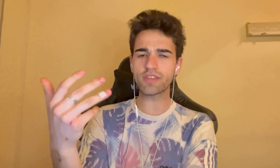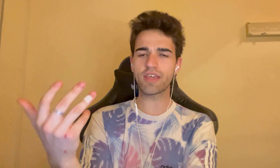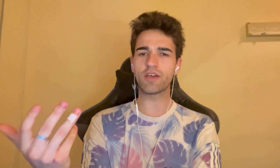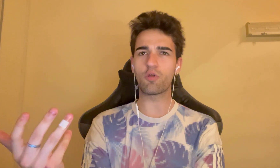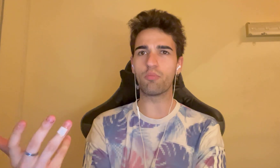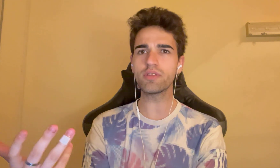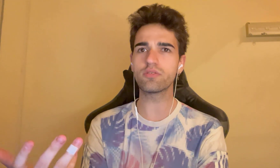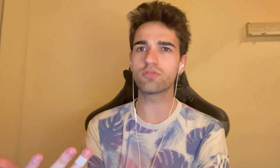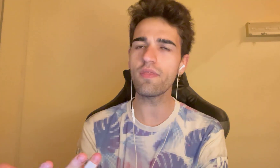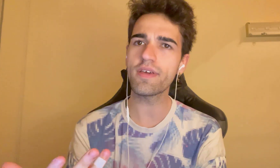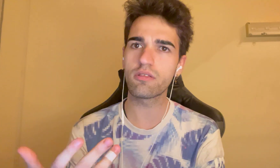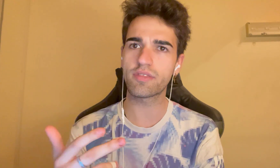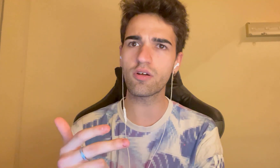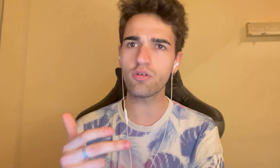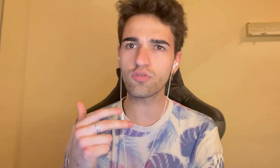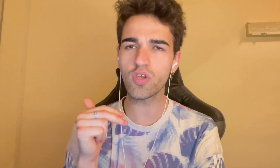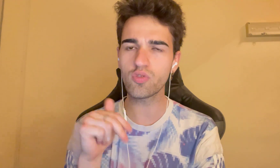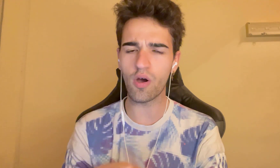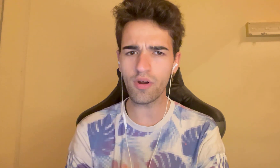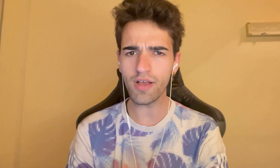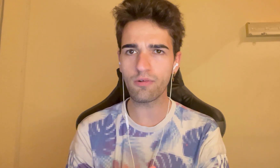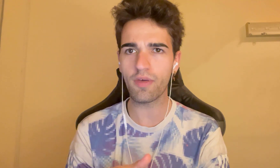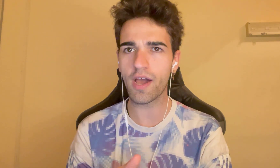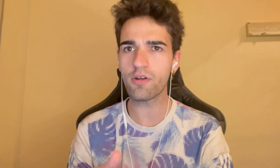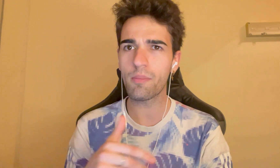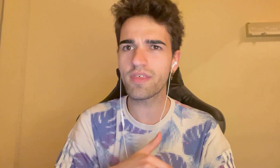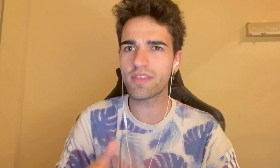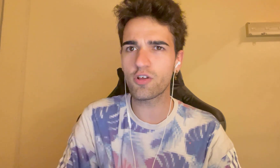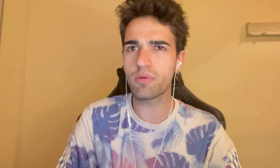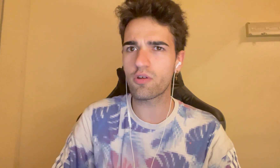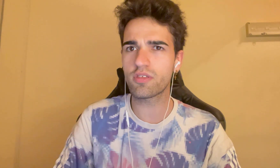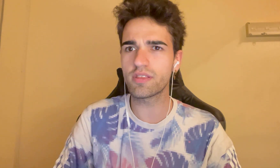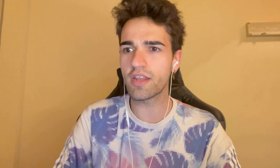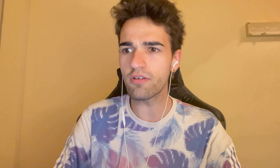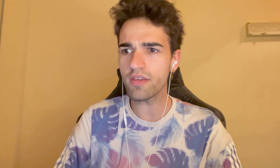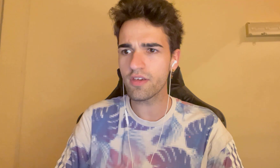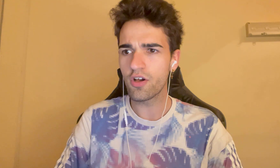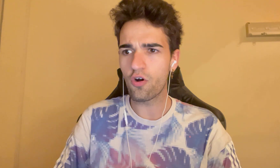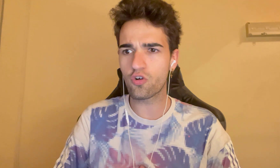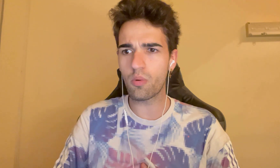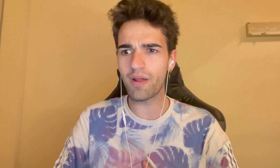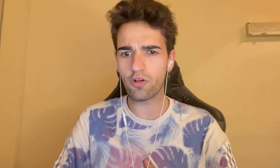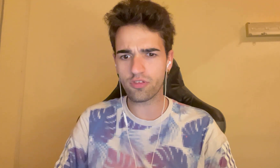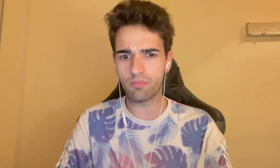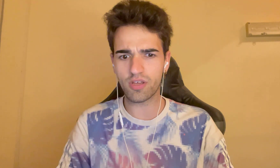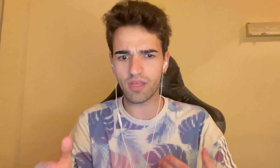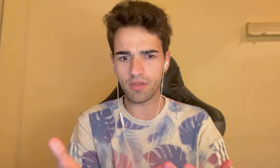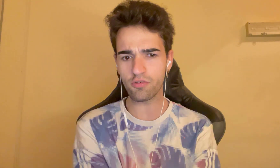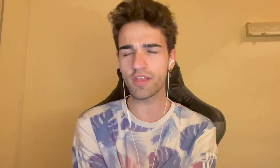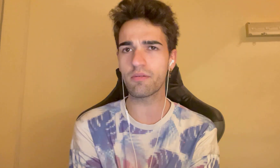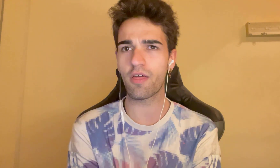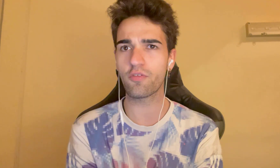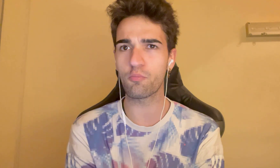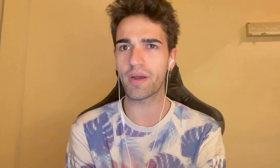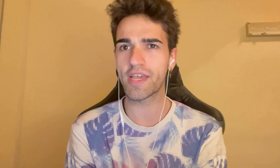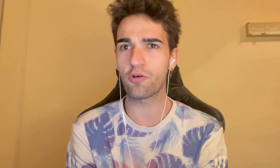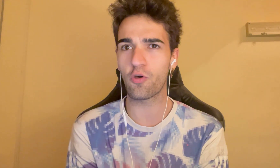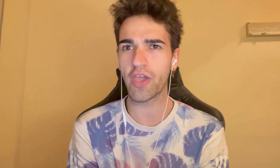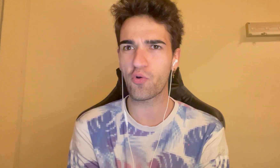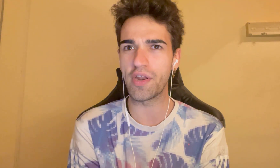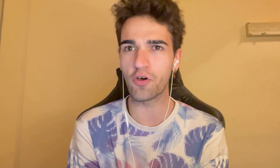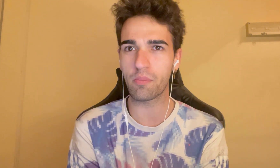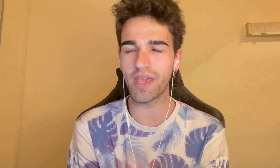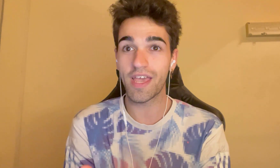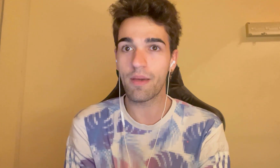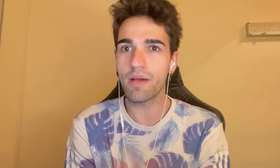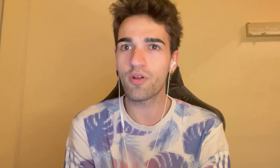¿En dónde está este aeropuerto entonces? ¿Lo están construyendo ahora? ¿Lo dejaron a medias en gobiernos anteriores? ¿O cómo va la cosa? Porque también nos han hablado de un parque